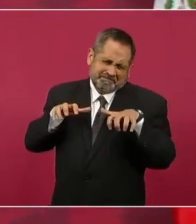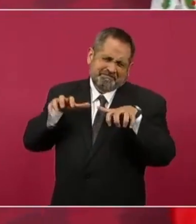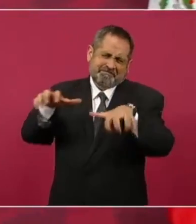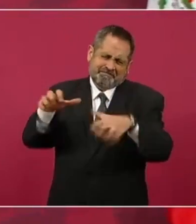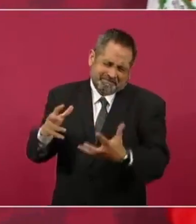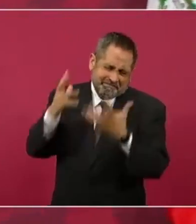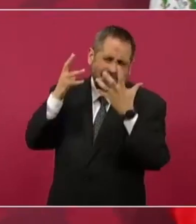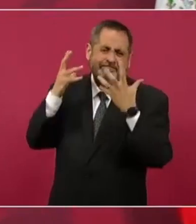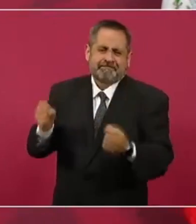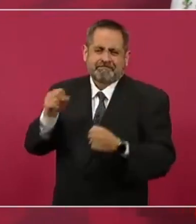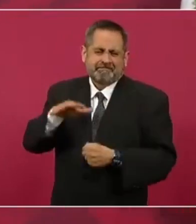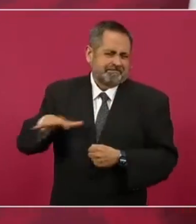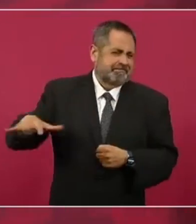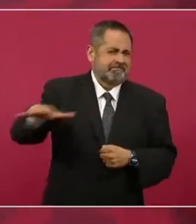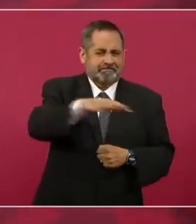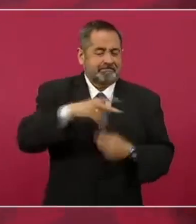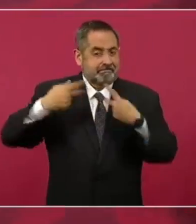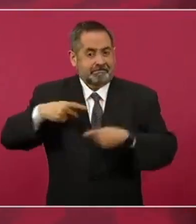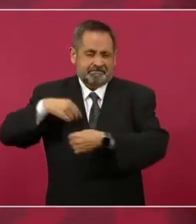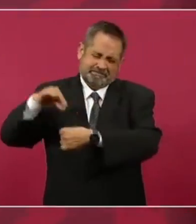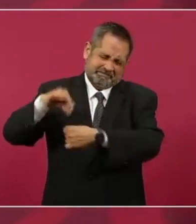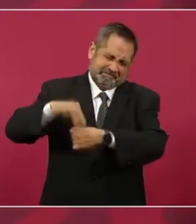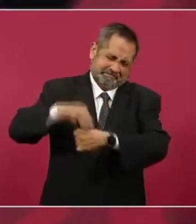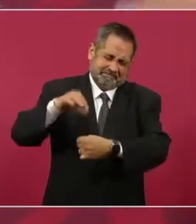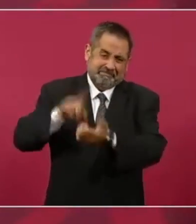que venía arrasando todo